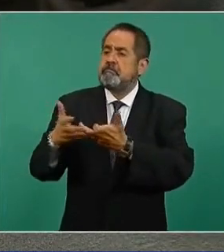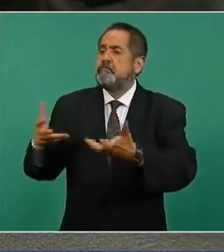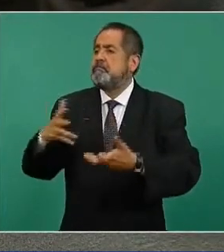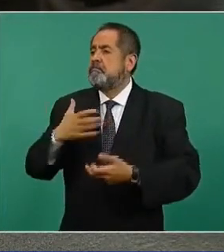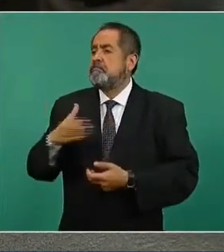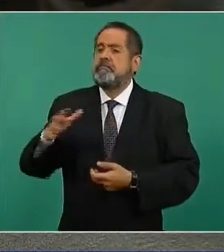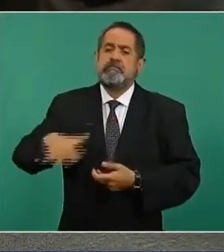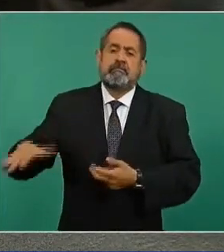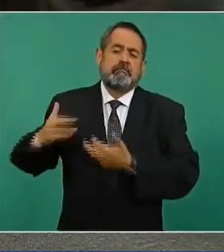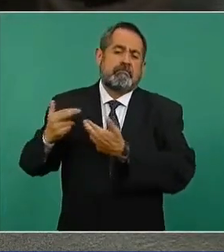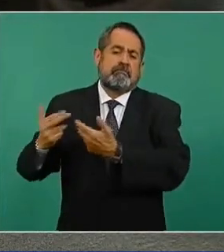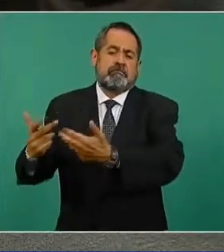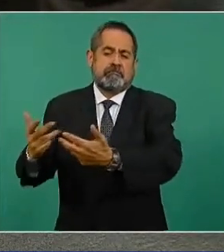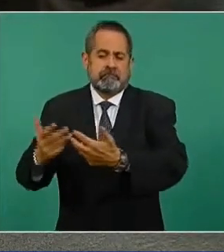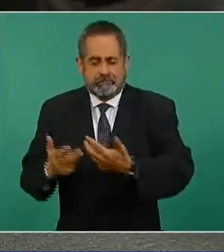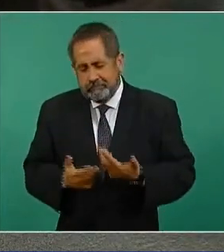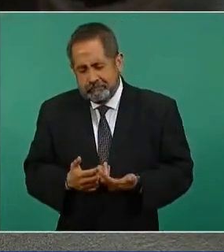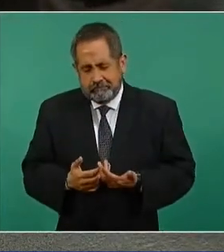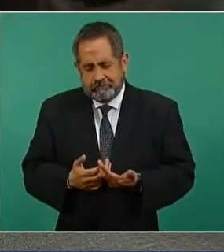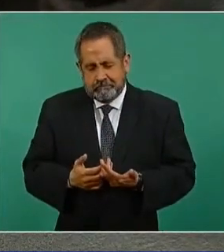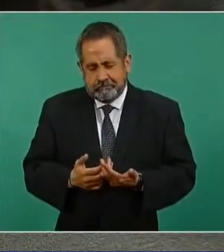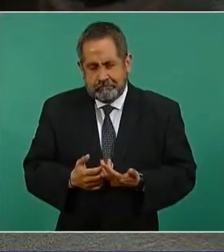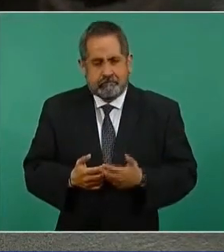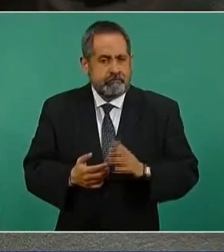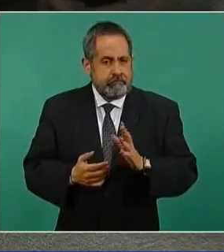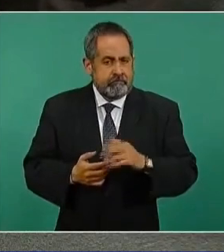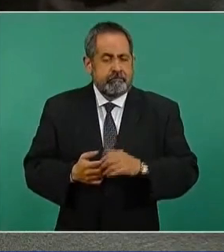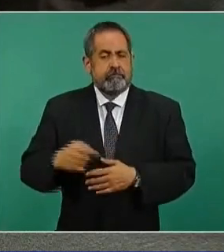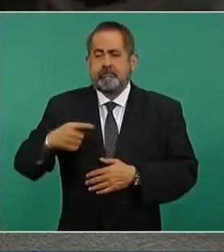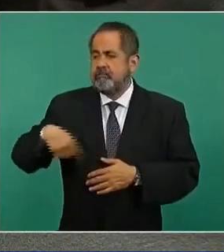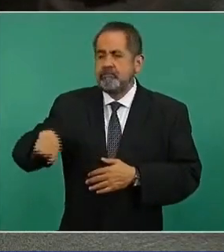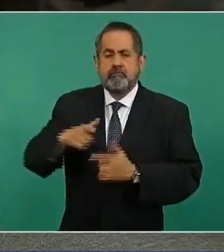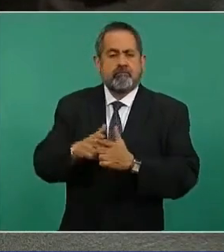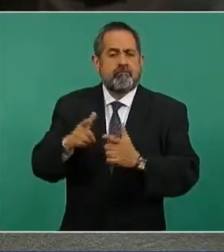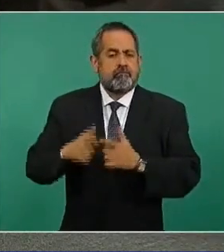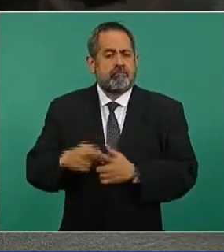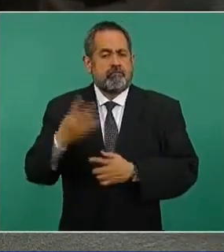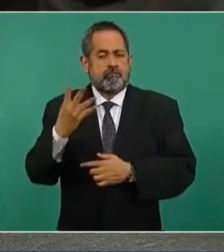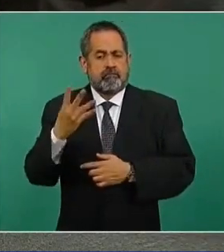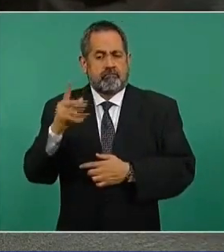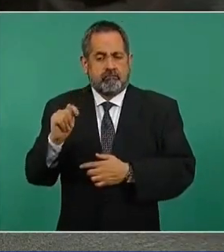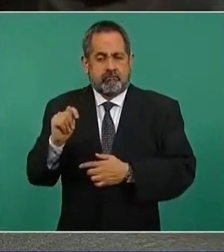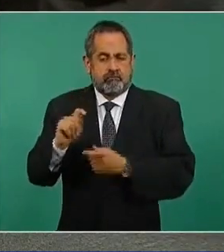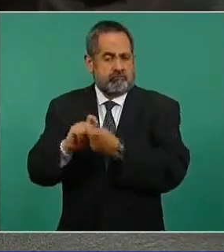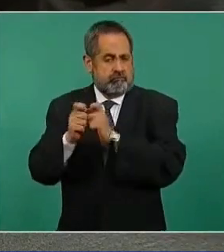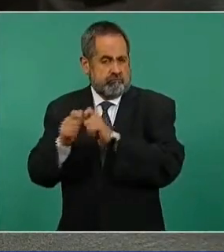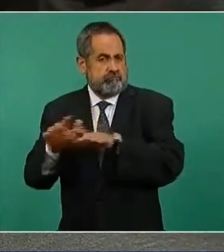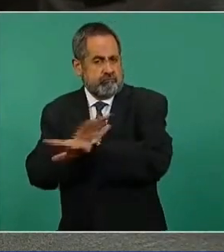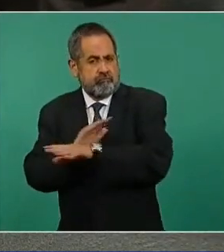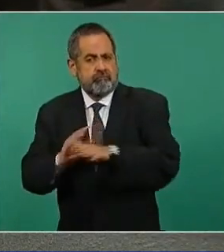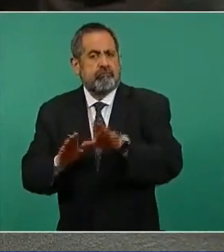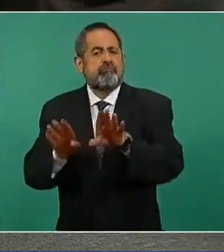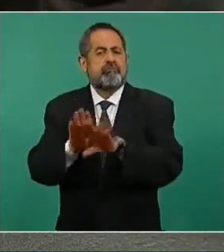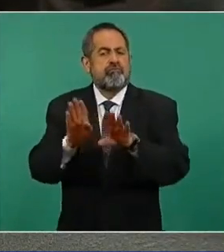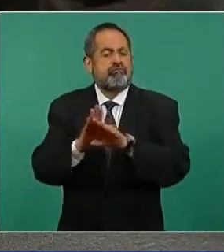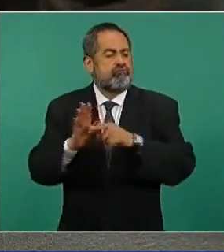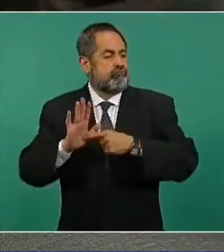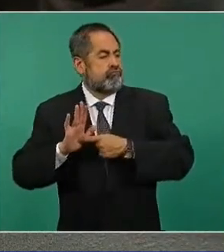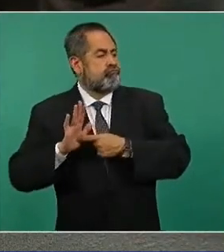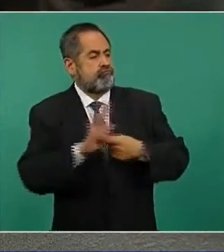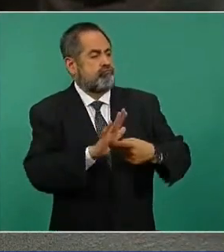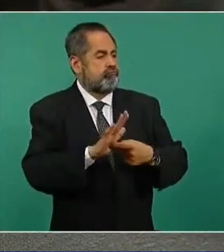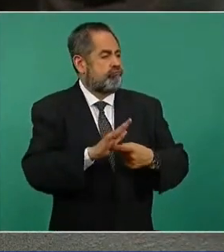ambiente. Para la 4T, ¿cómo va a demostrar que estas obras, en lugar de